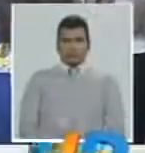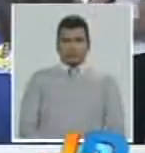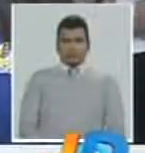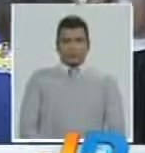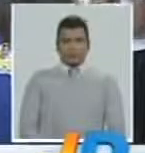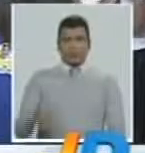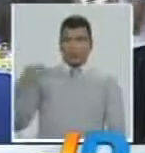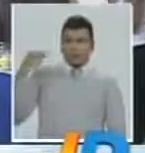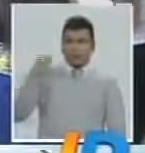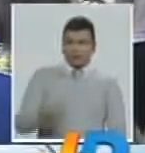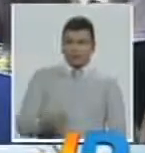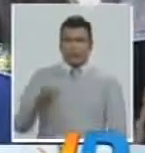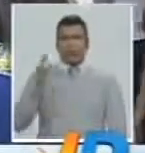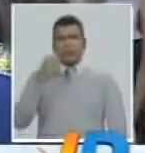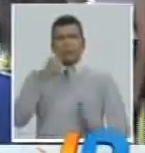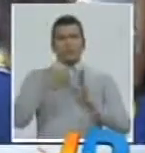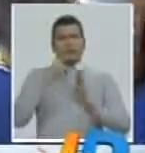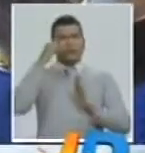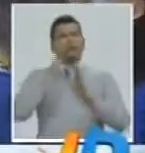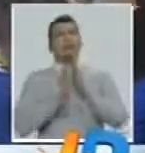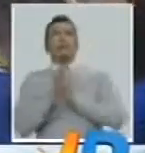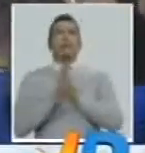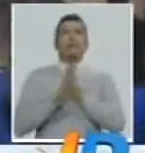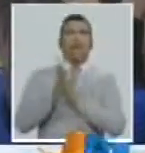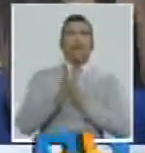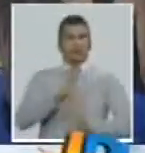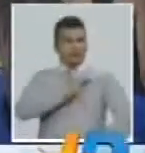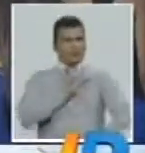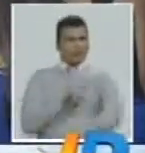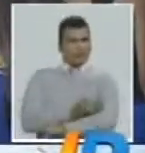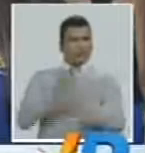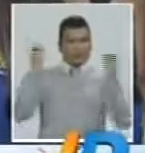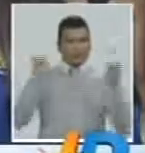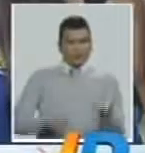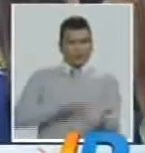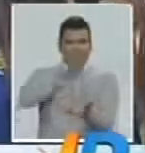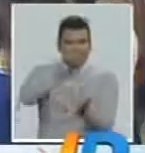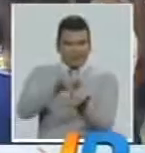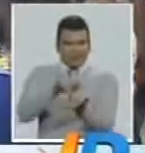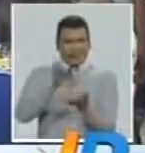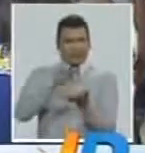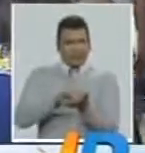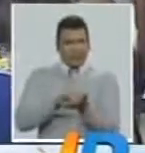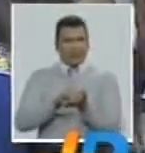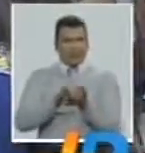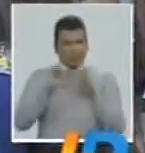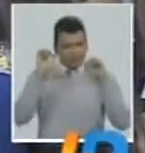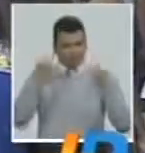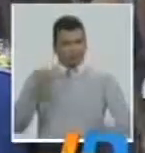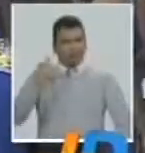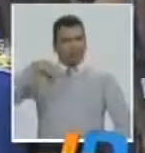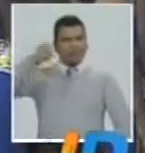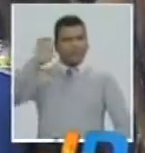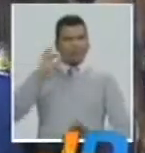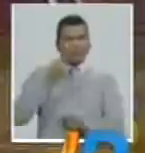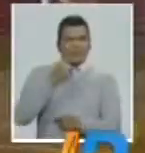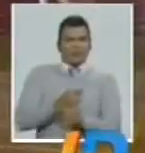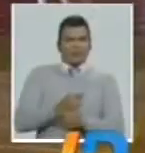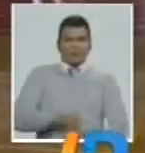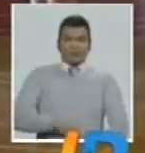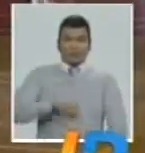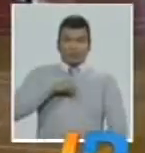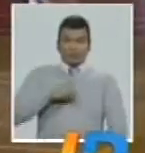Con muchas expectativas, pero siempre muy fuerte para llegar a la competencia y que todo saliera como era, y estamos muy